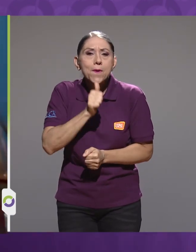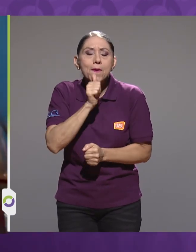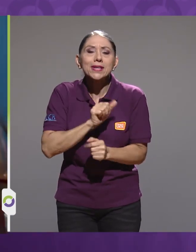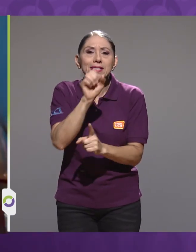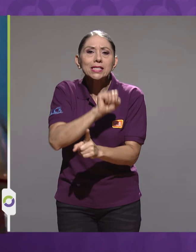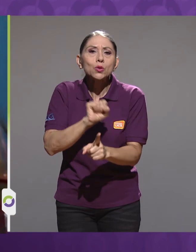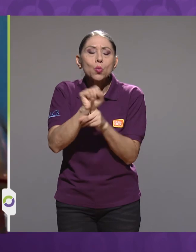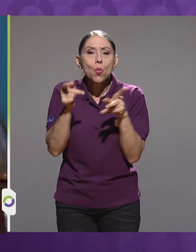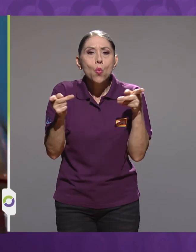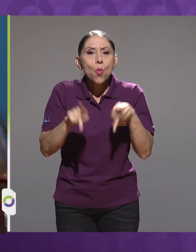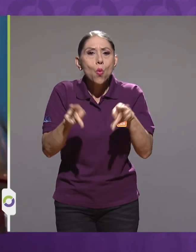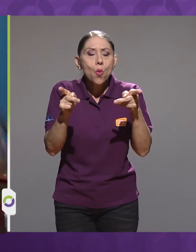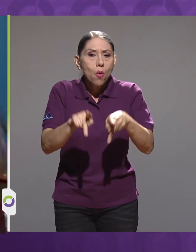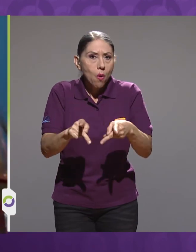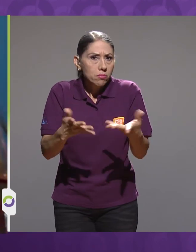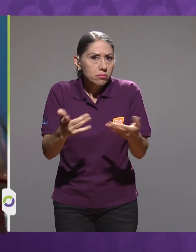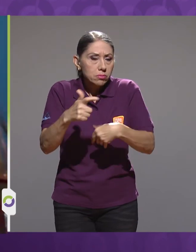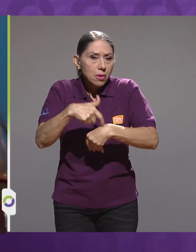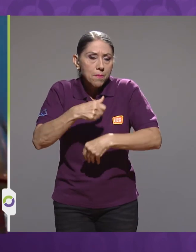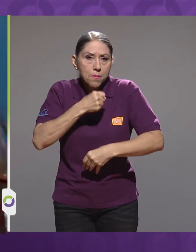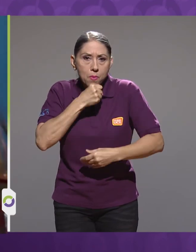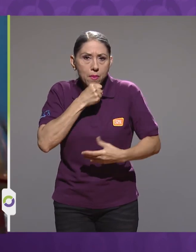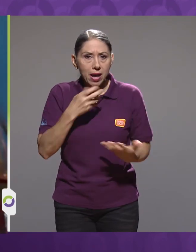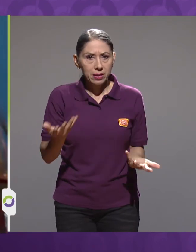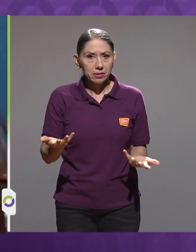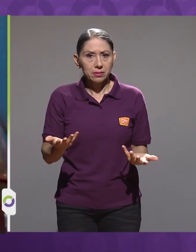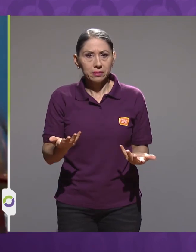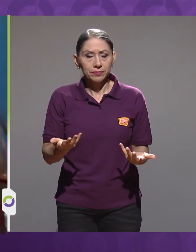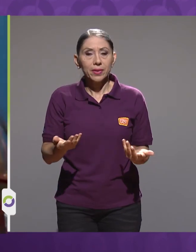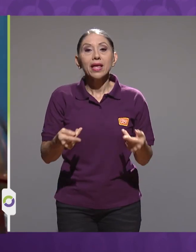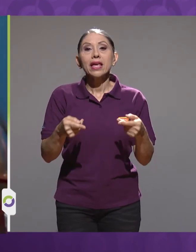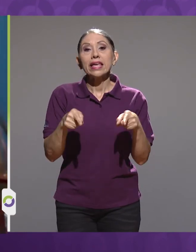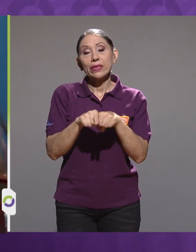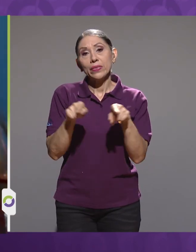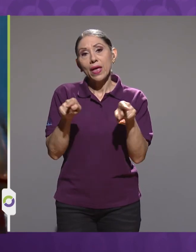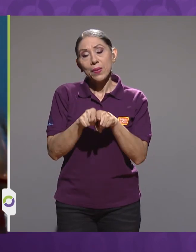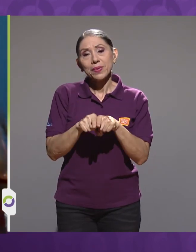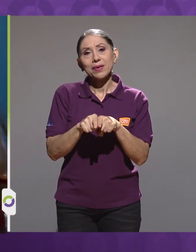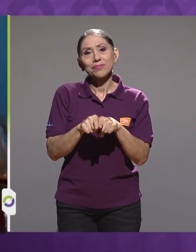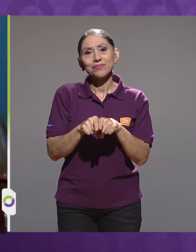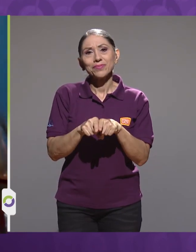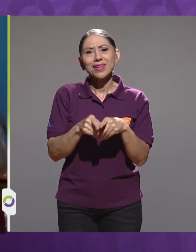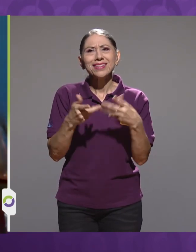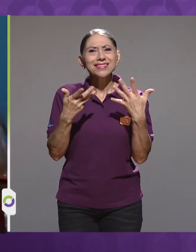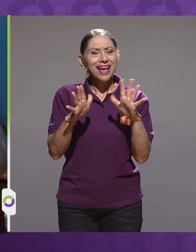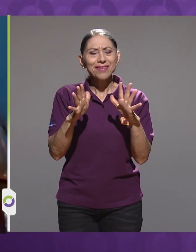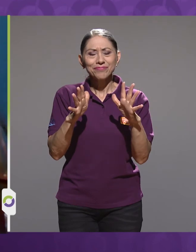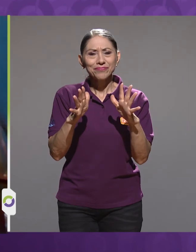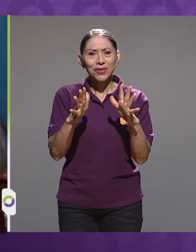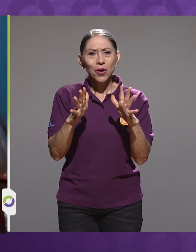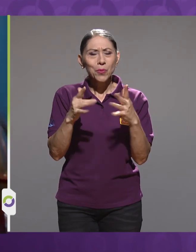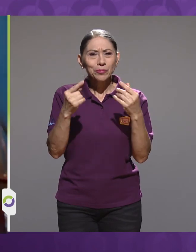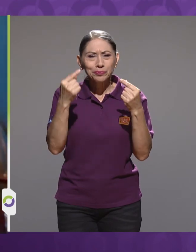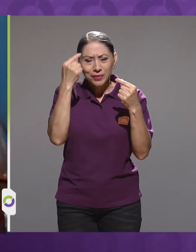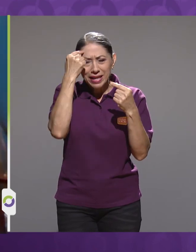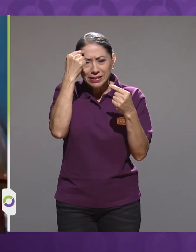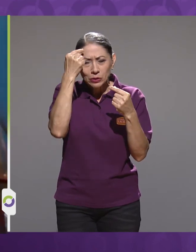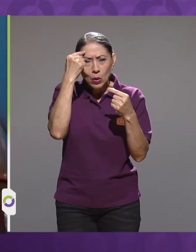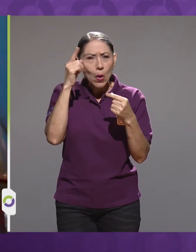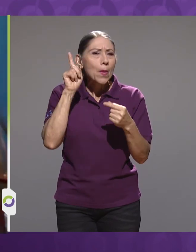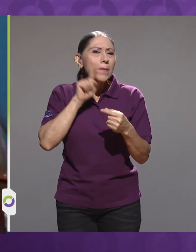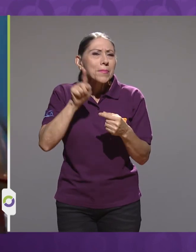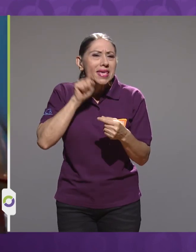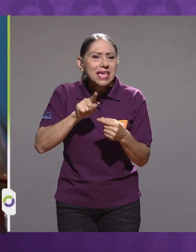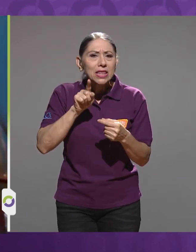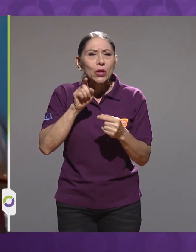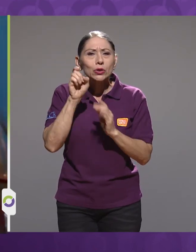tolerancia a las situaciones que se presentan durante la vejez y sobre todo tratando de sacarnos de la cabeza un